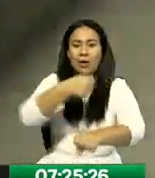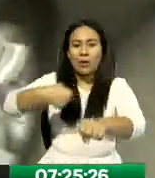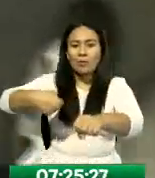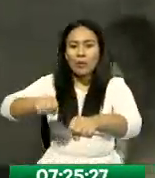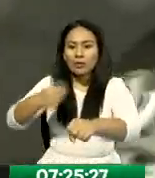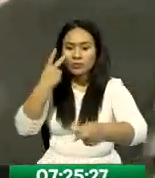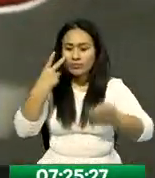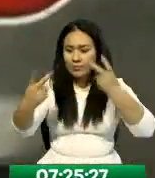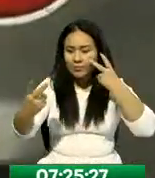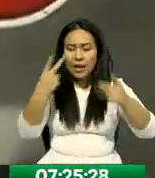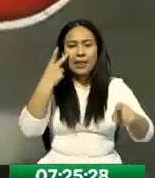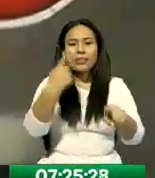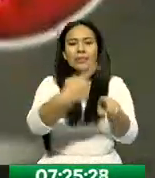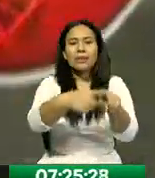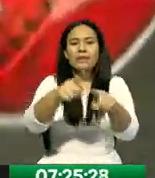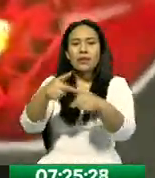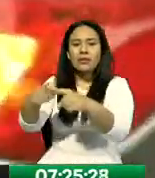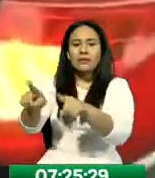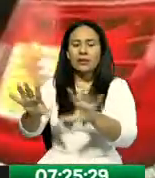vehículos.